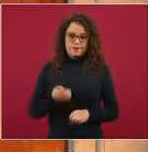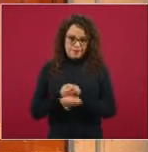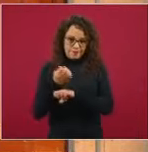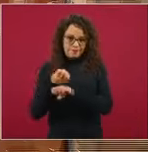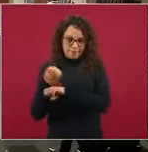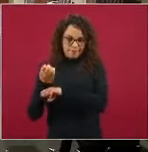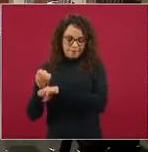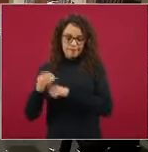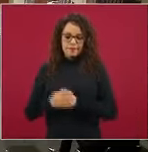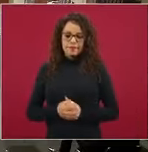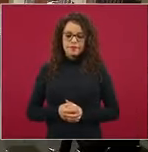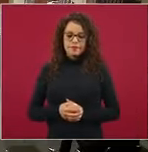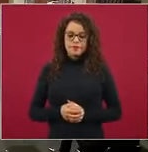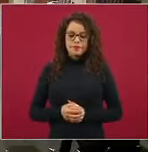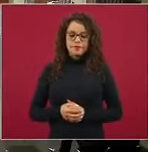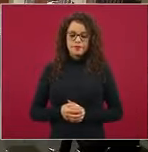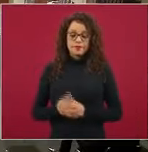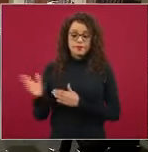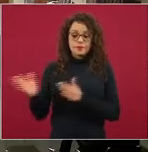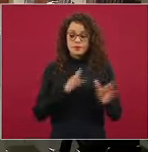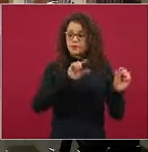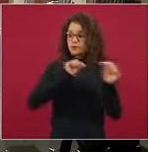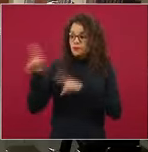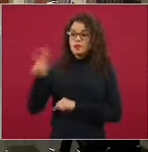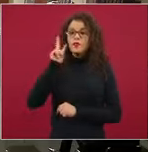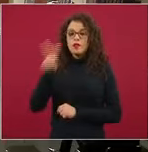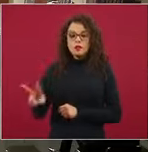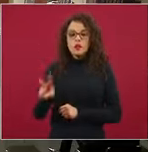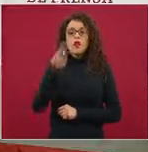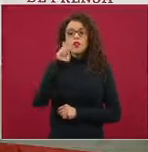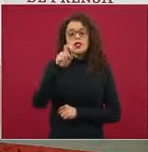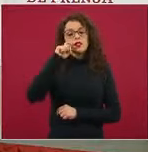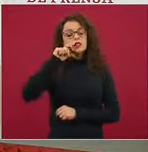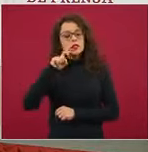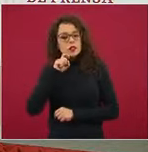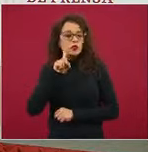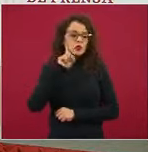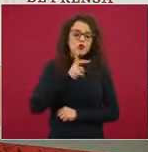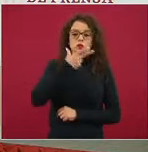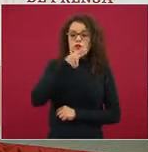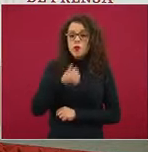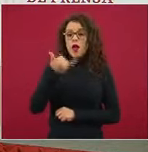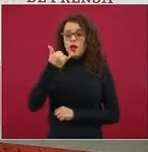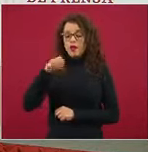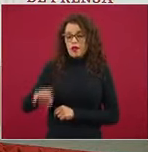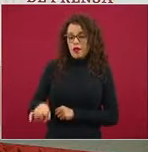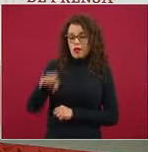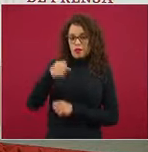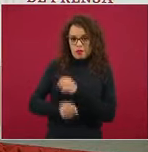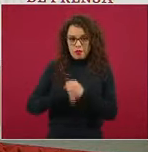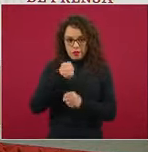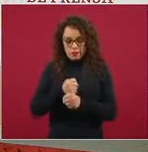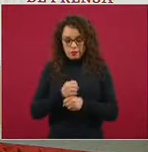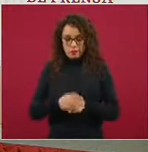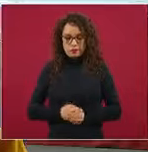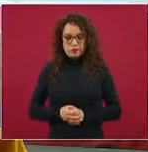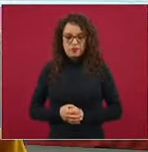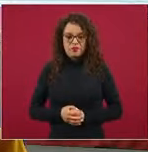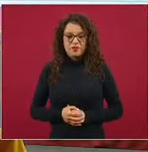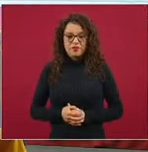Aquí tenemos la distribución por edad y por sexo, y algo que habíamos estado viendo desde un principio es que a diferencia de